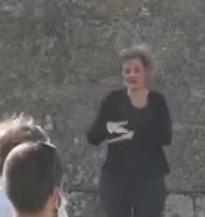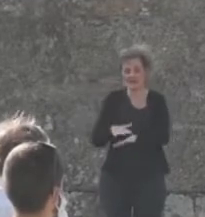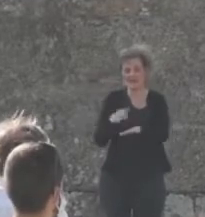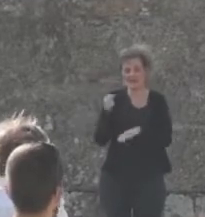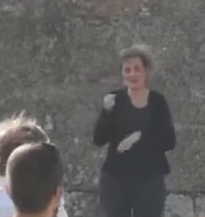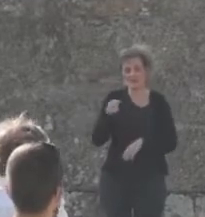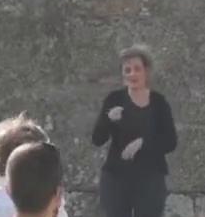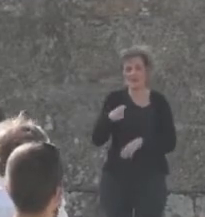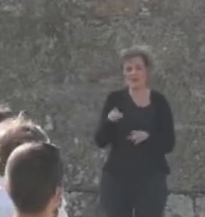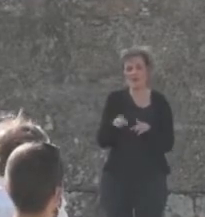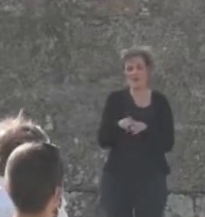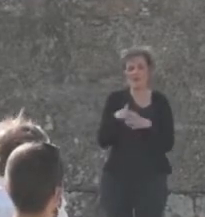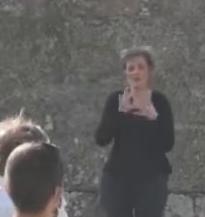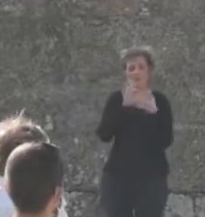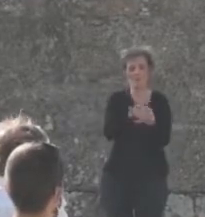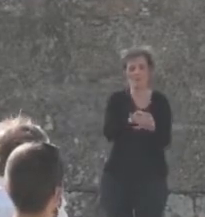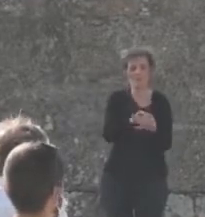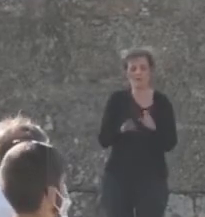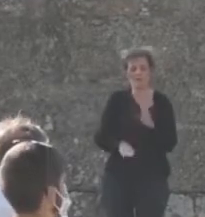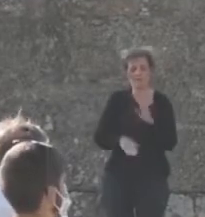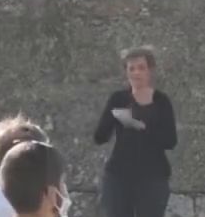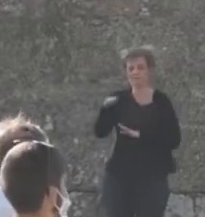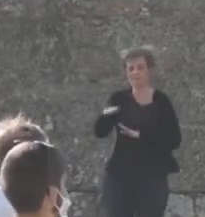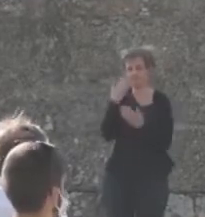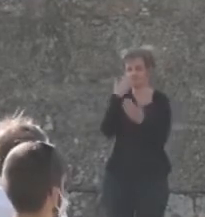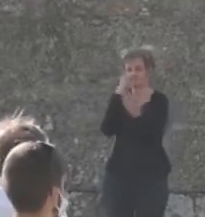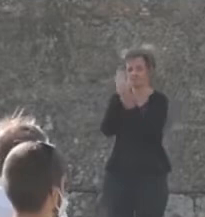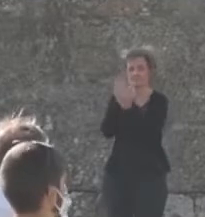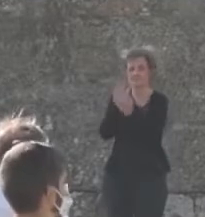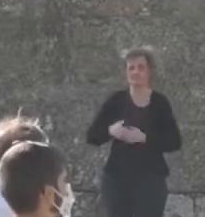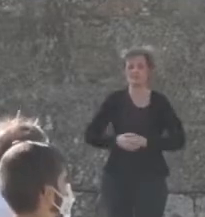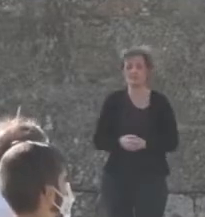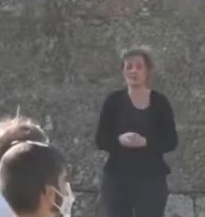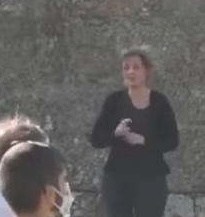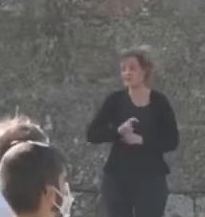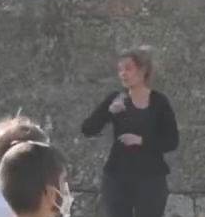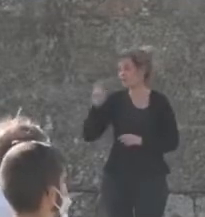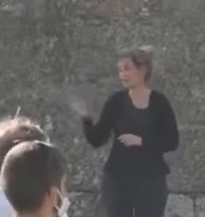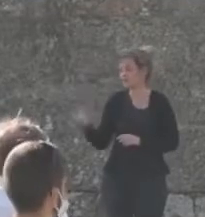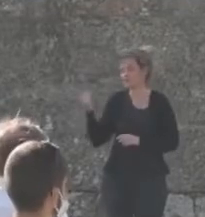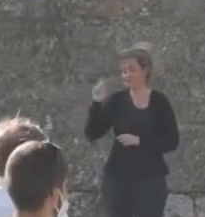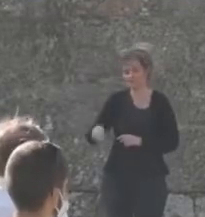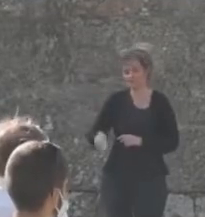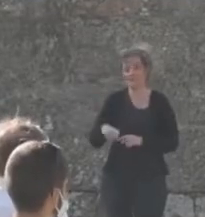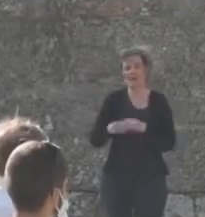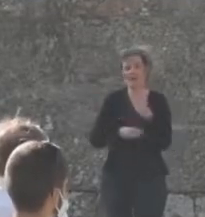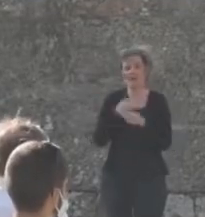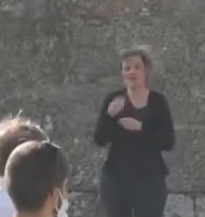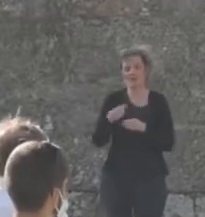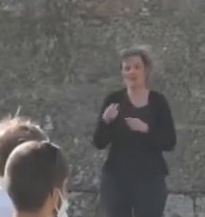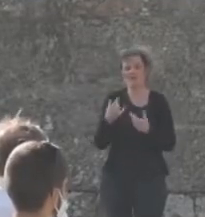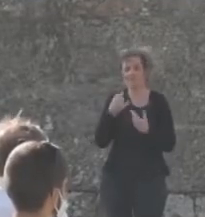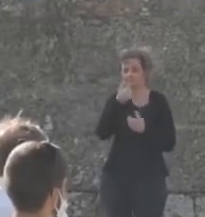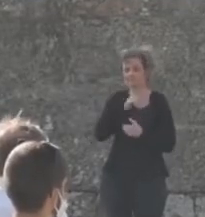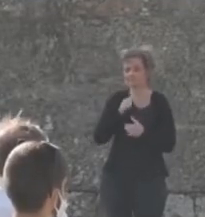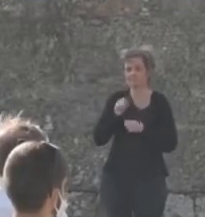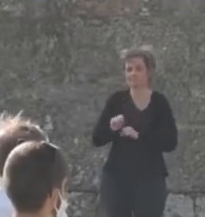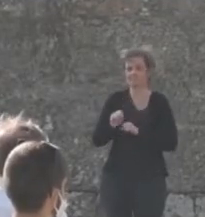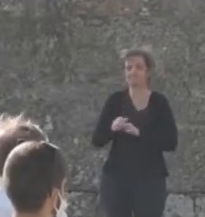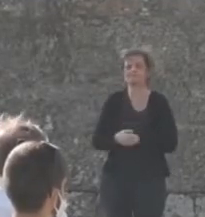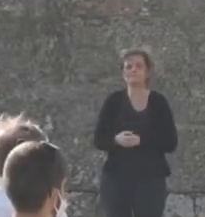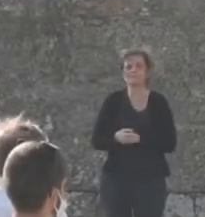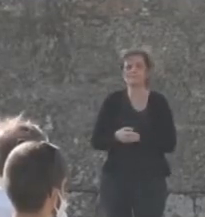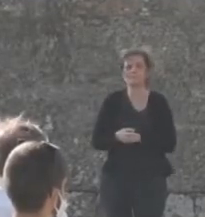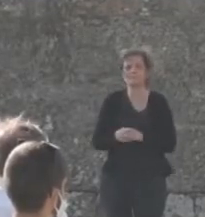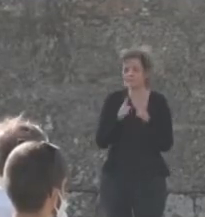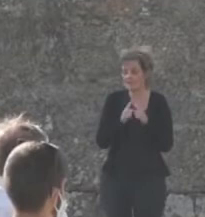tamén se uniu os que deron un paso á fronte. Pero os outros tamén estaban ali facendo a súa resistencia. Ao